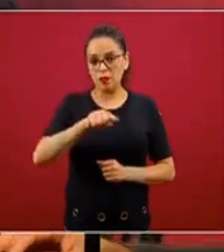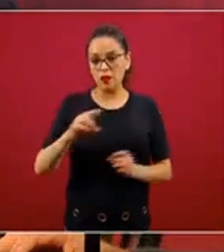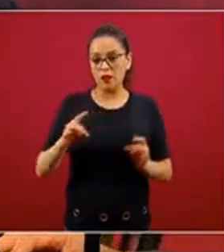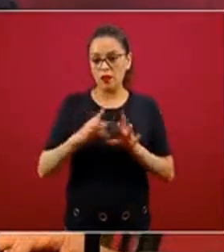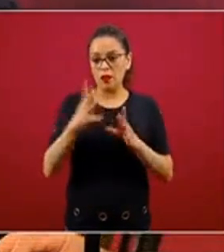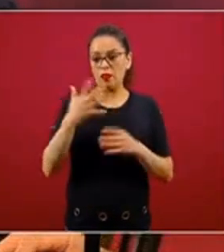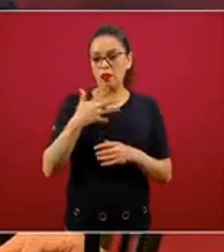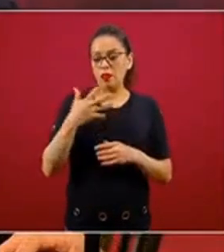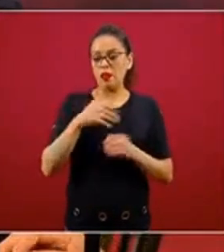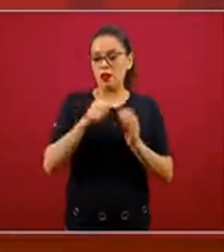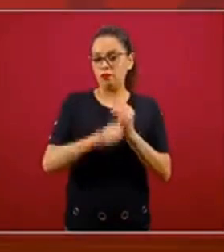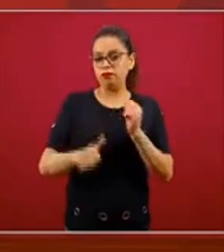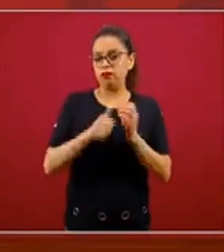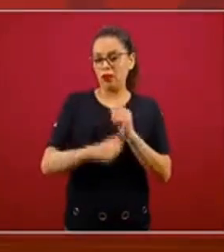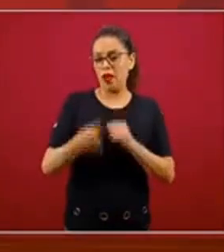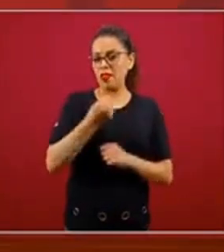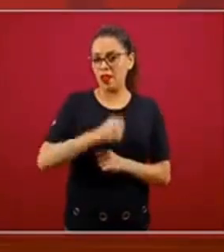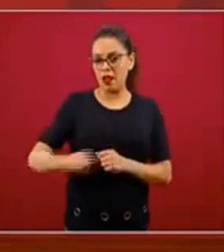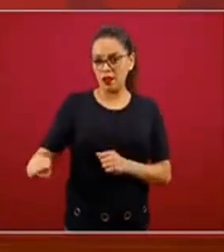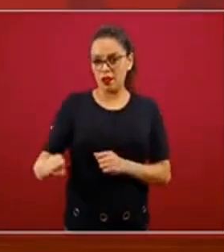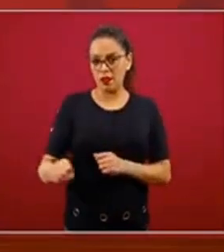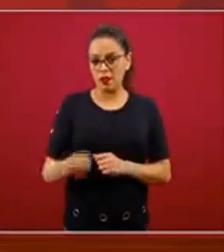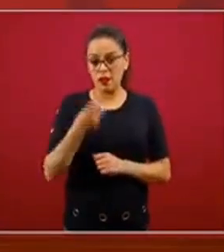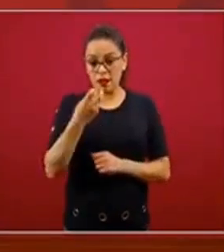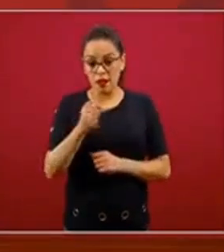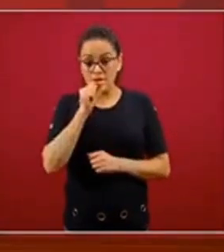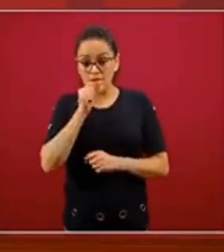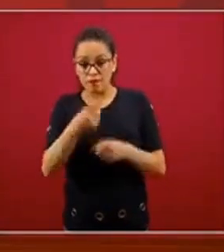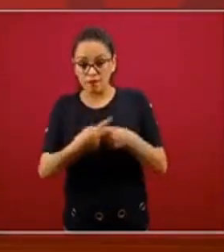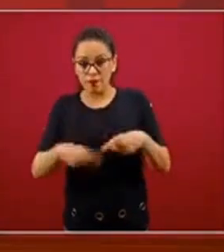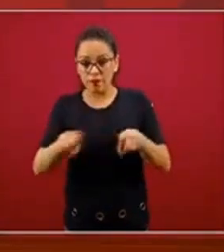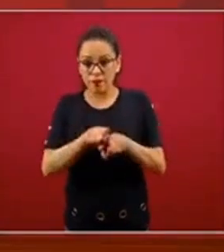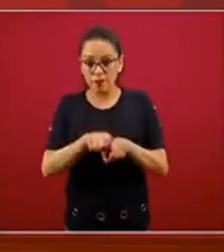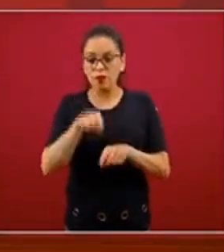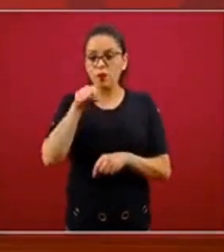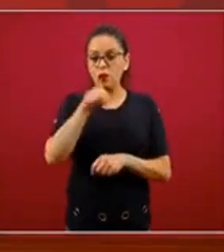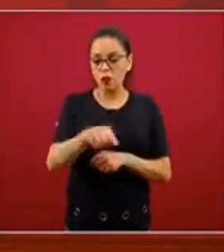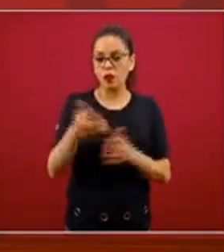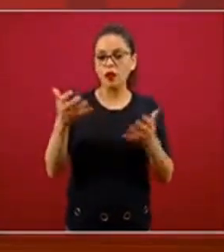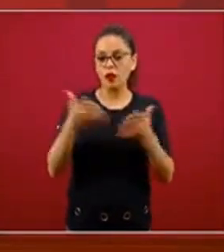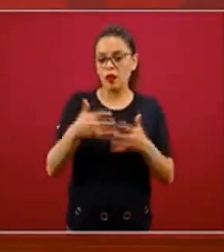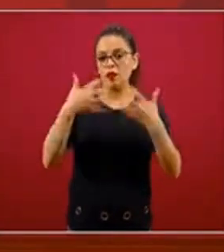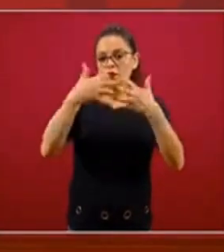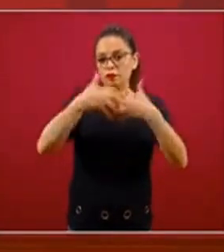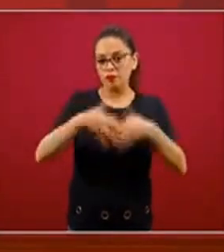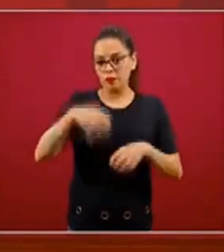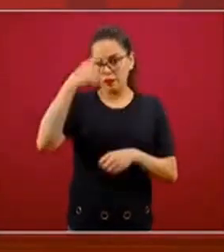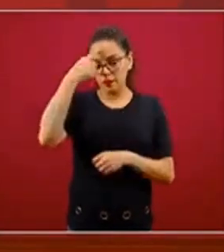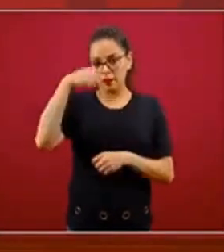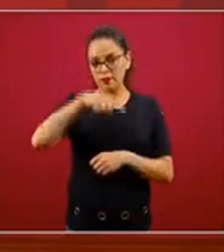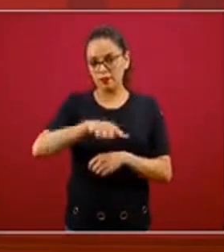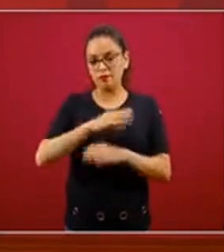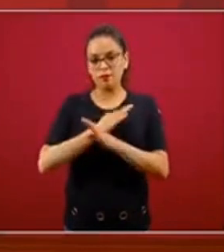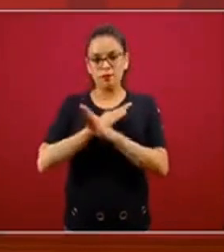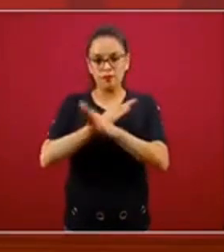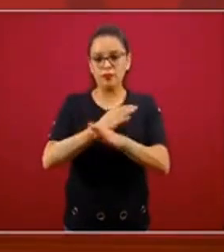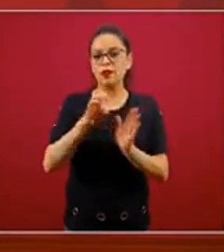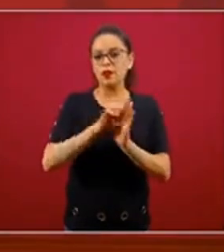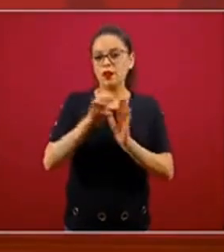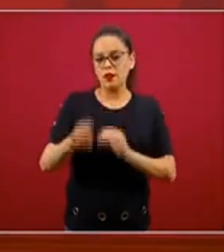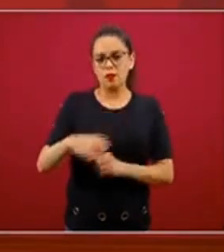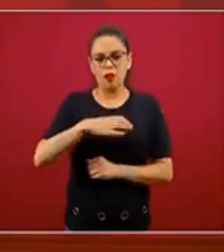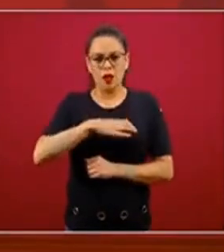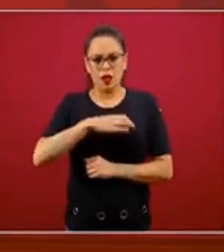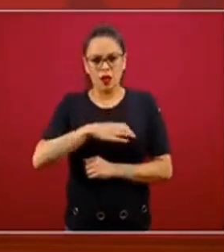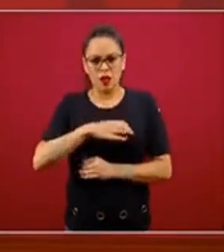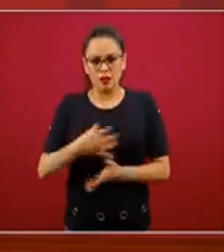shigella, los mismos actores tienen que actuar también para cuando sucede una enfermedad como el cáncer. A lo mejor van a decir,